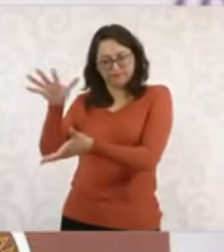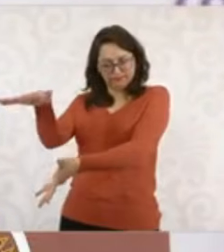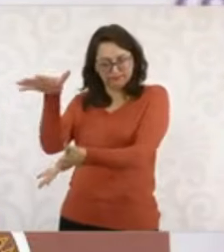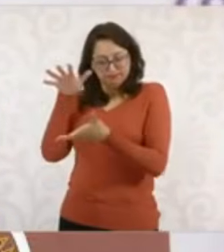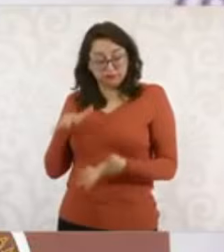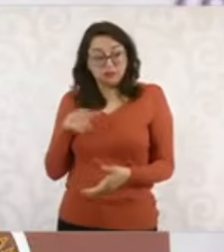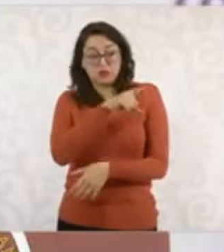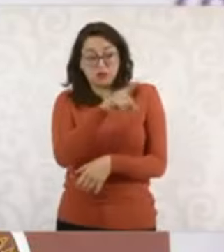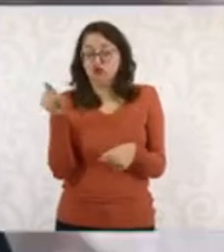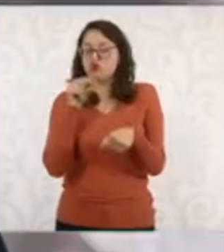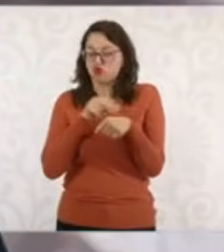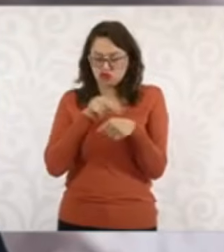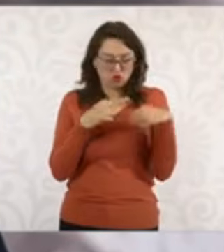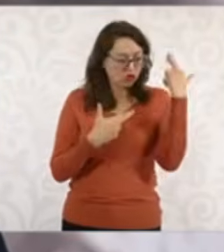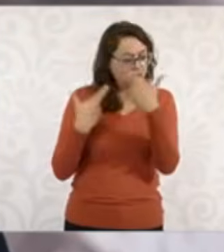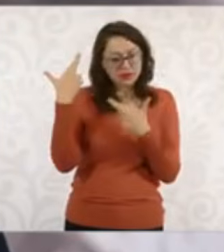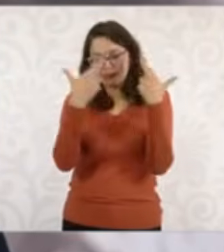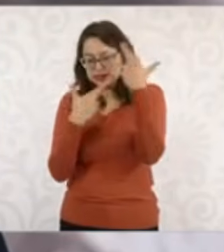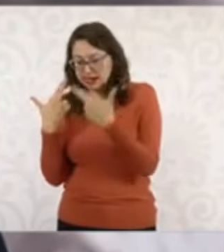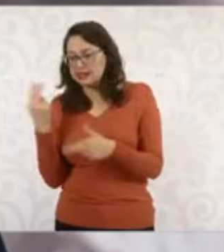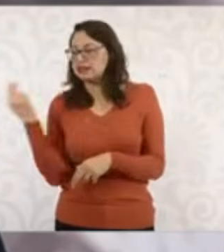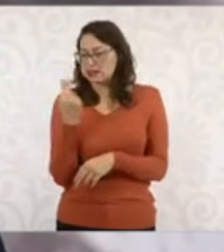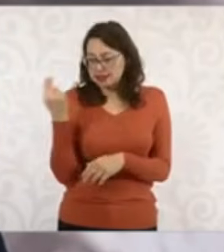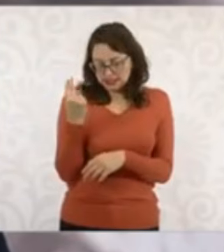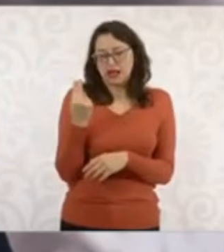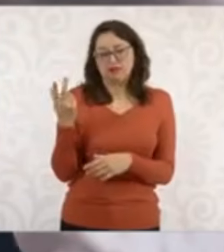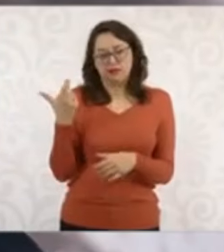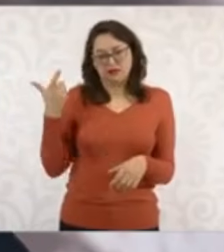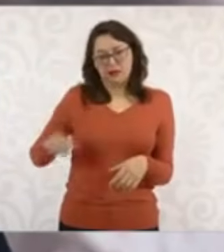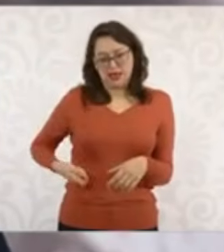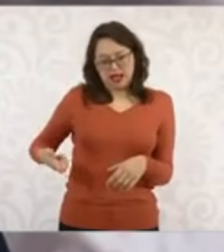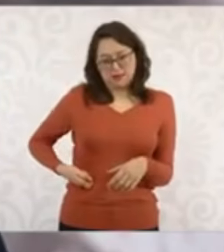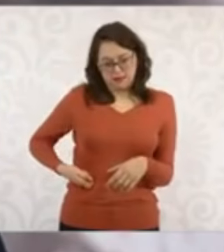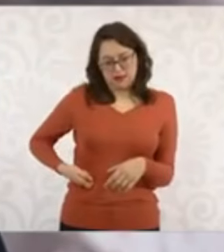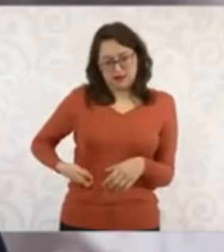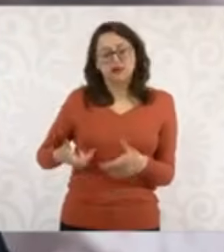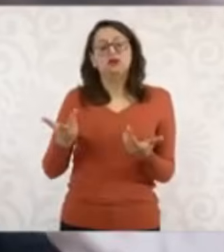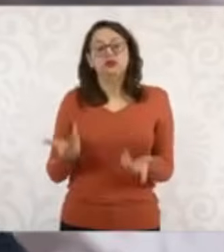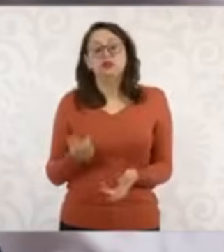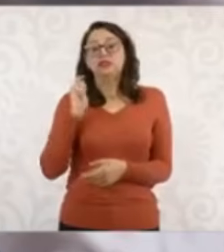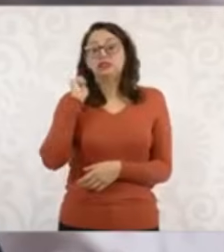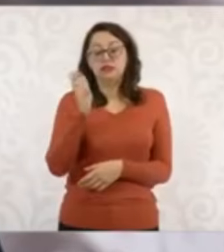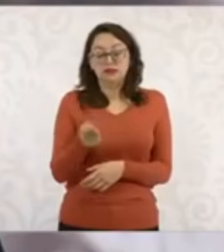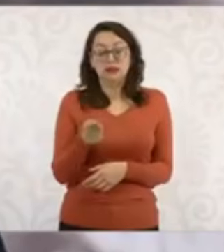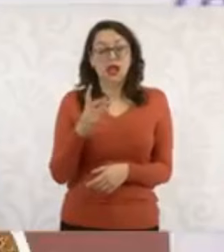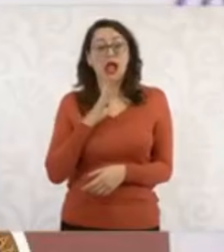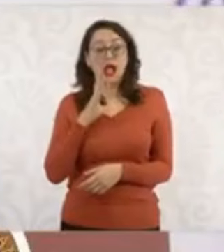determinado lo necesario a través de los protocolos nacionales de atención médica. Es decir, estamos pasando a comprar muchos